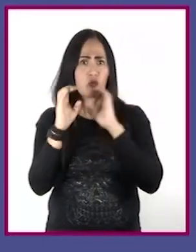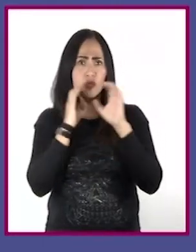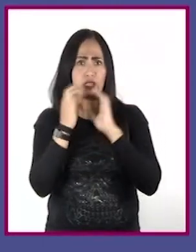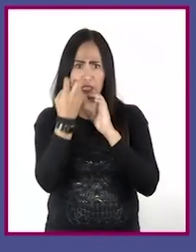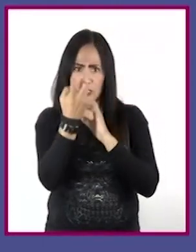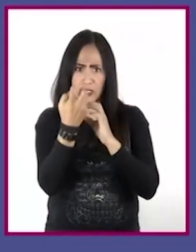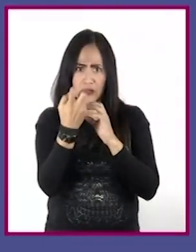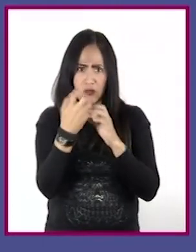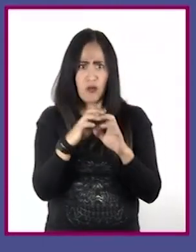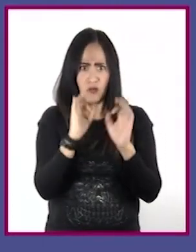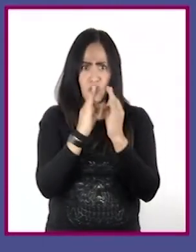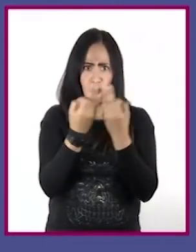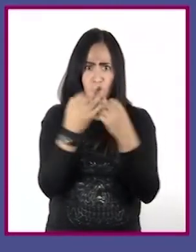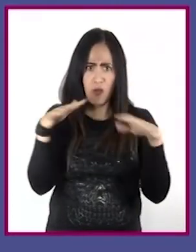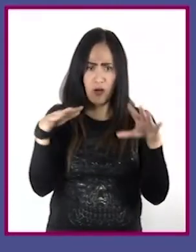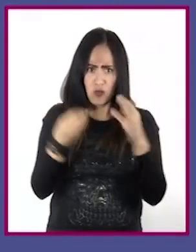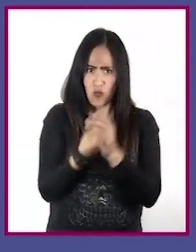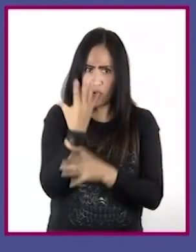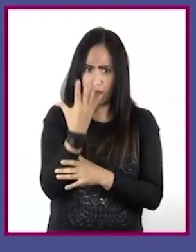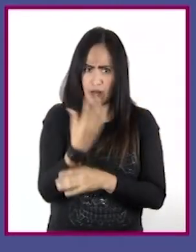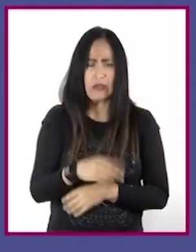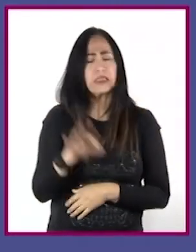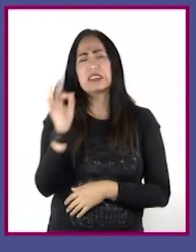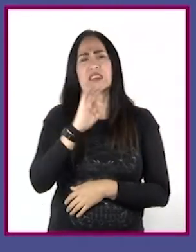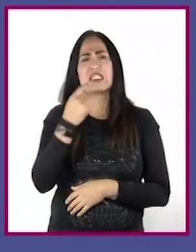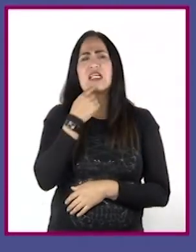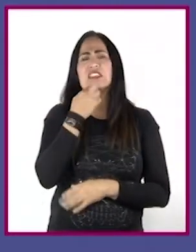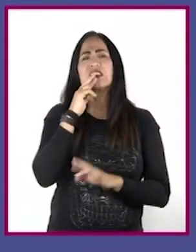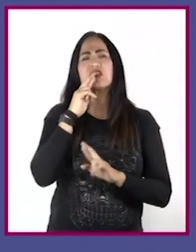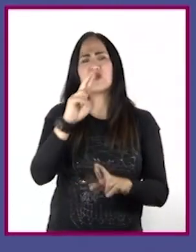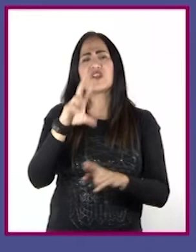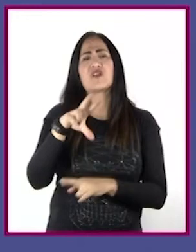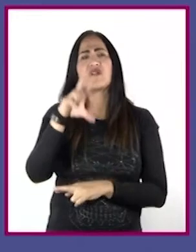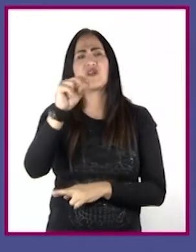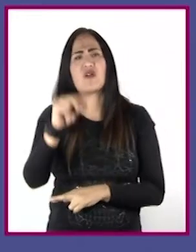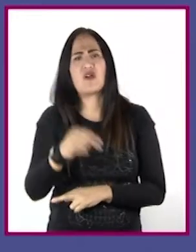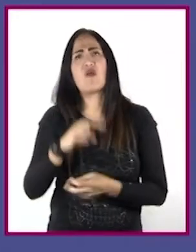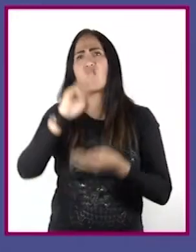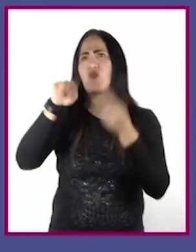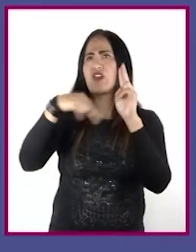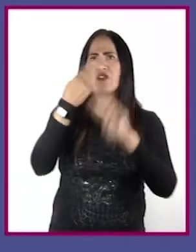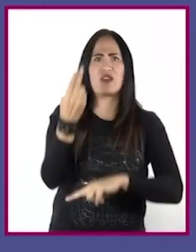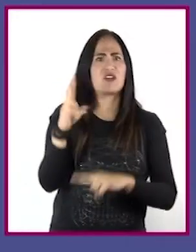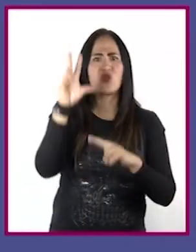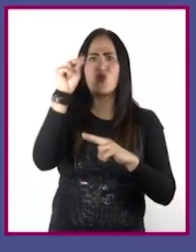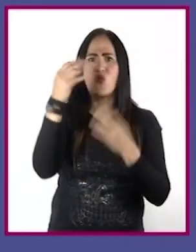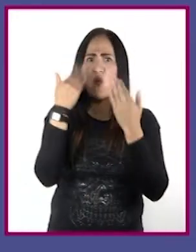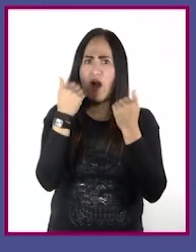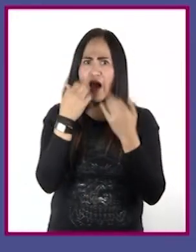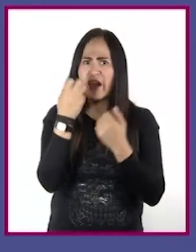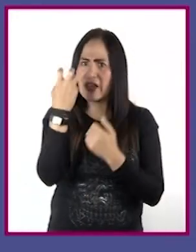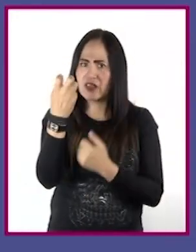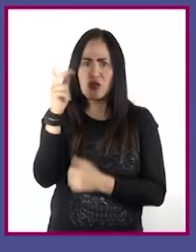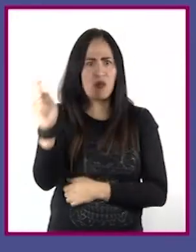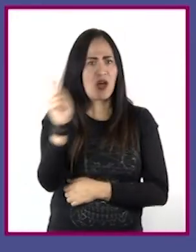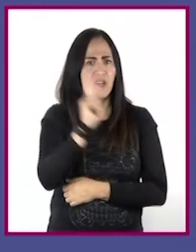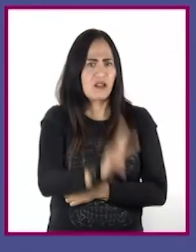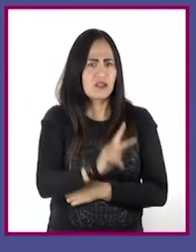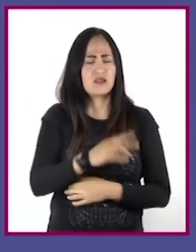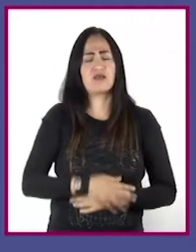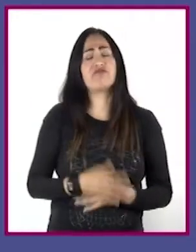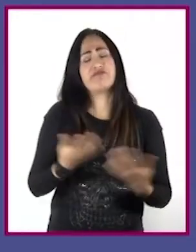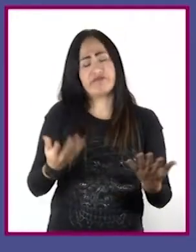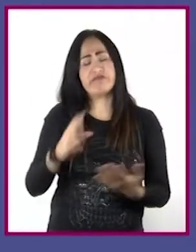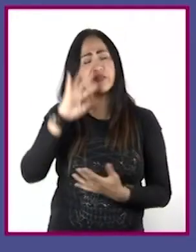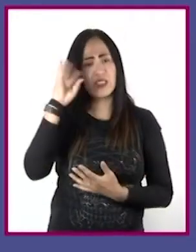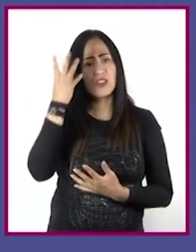Responder con un no a esta pregunta sería como negar la existencia del universo. Resulta incuestionable decir que las tecnologías